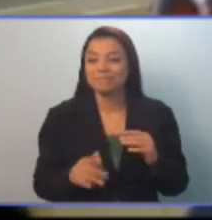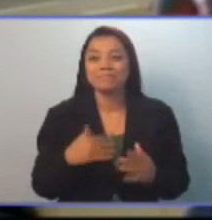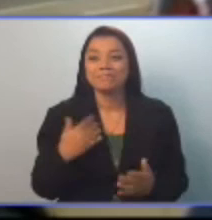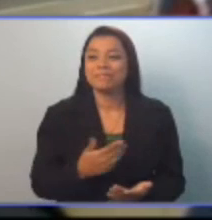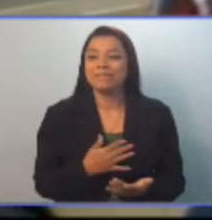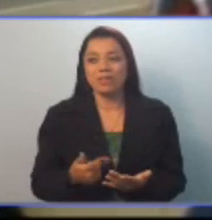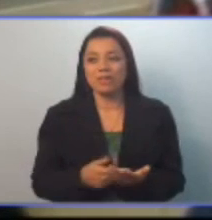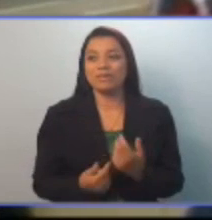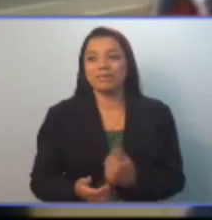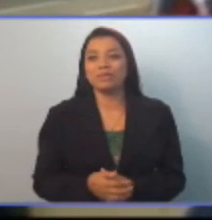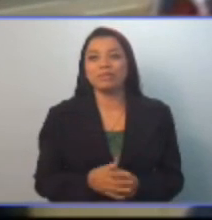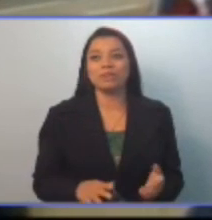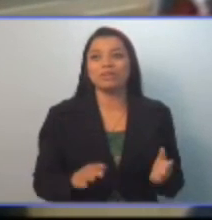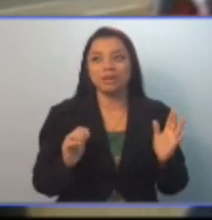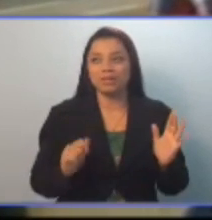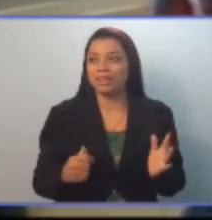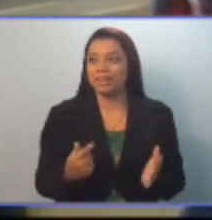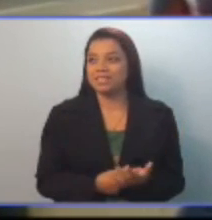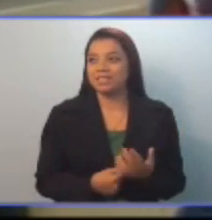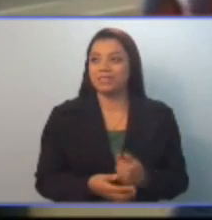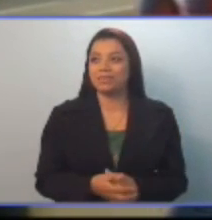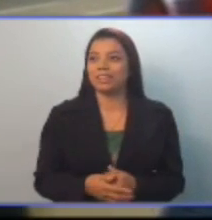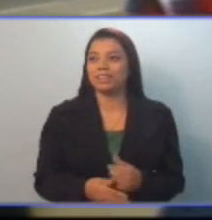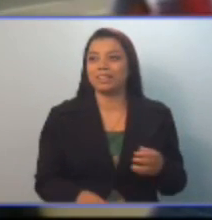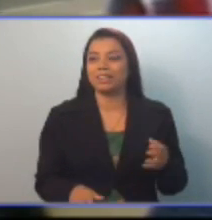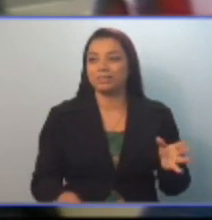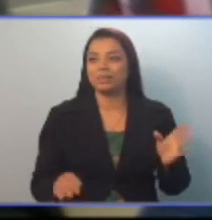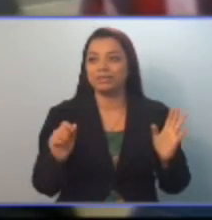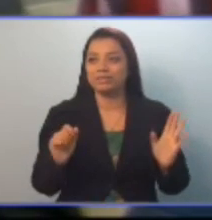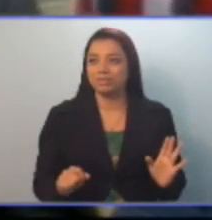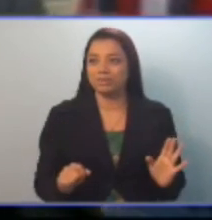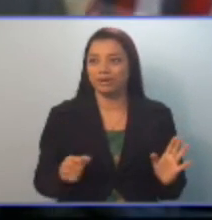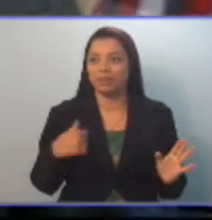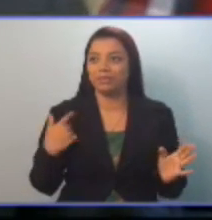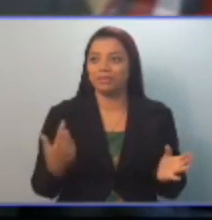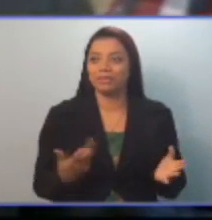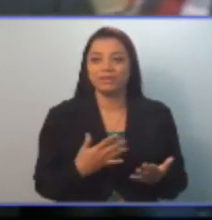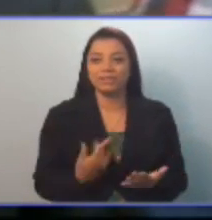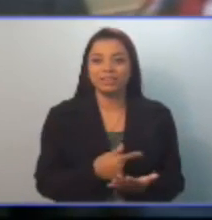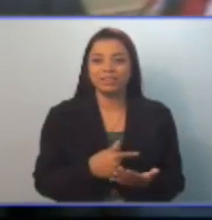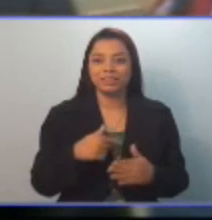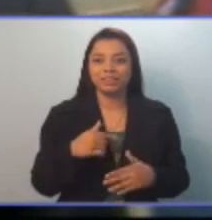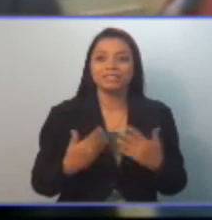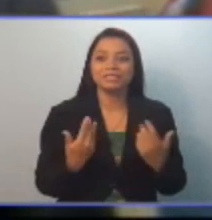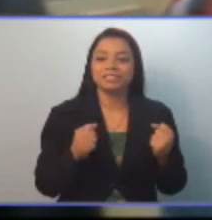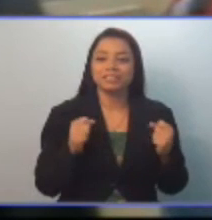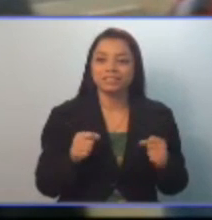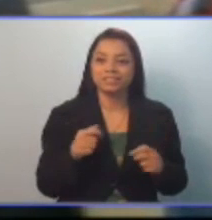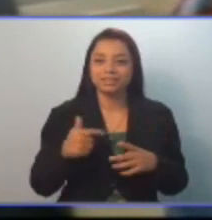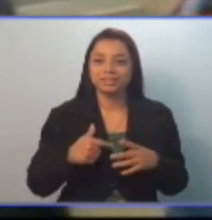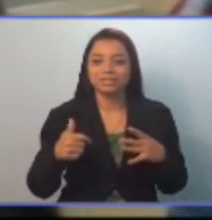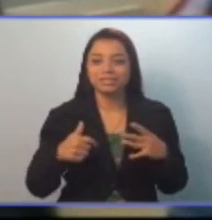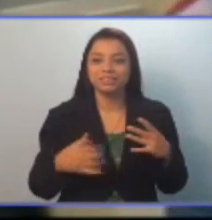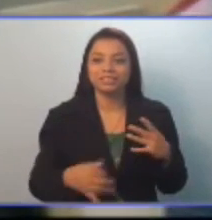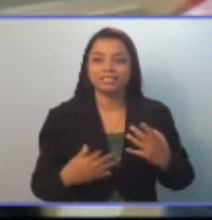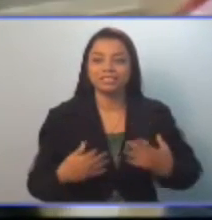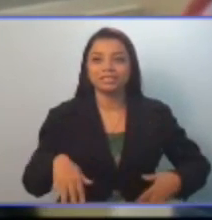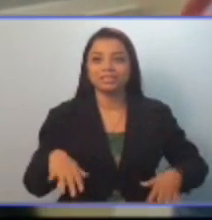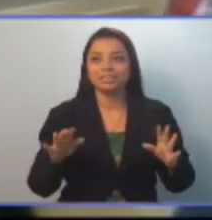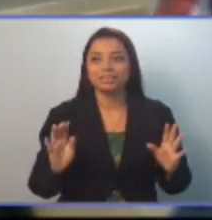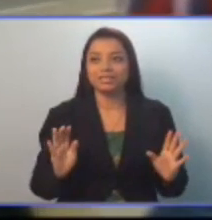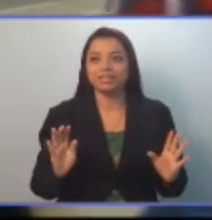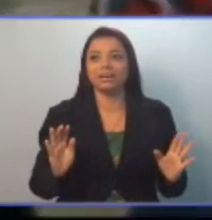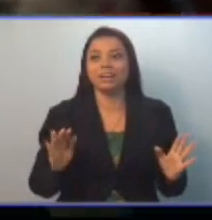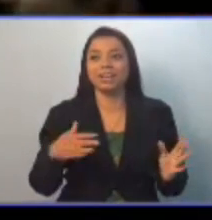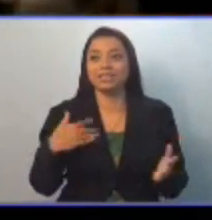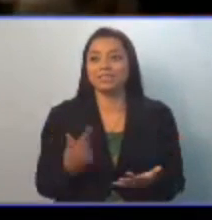país. Ha hablado también como punto importante sobre la modernización del laboratorio de medicina legal, ya que cree es uno de los puntos, de